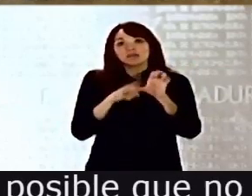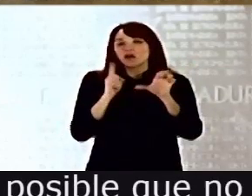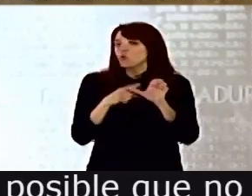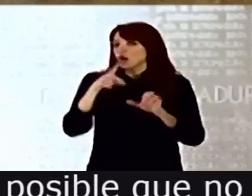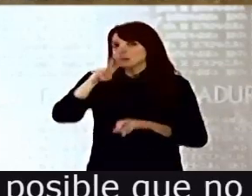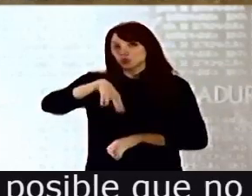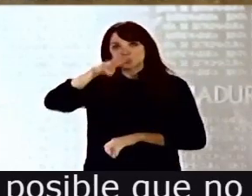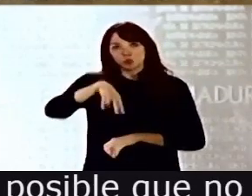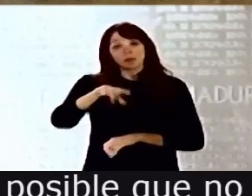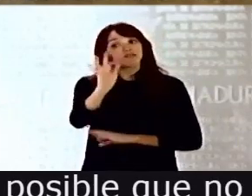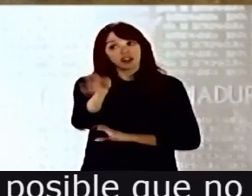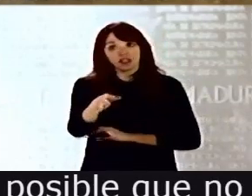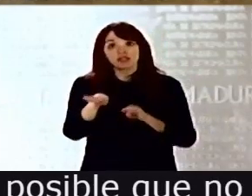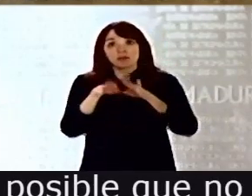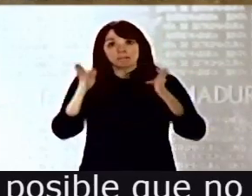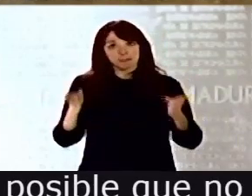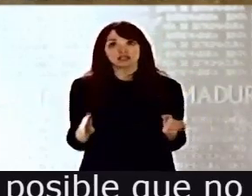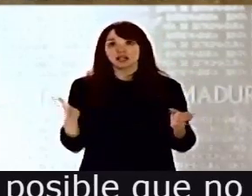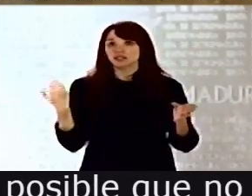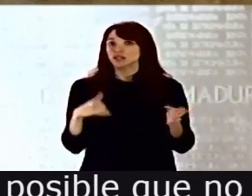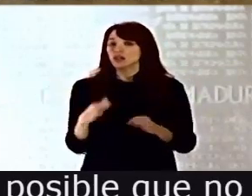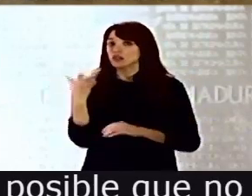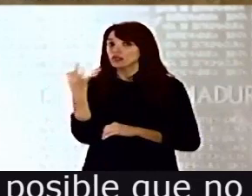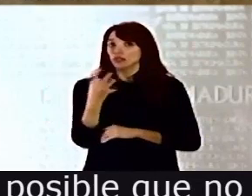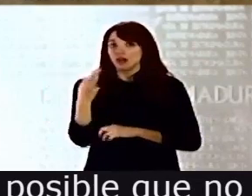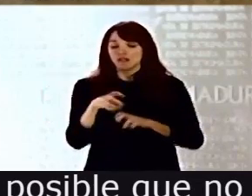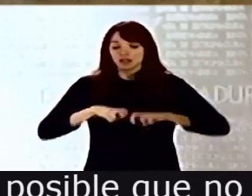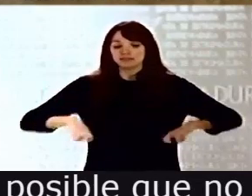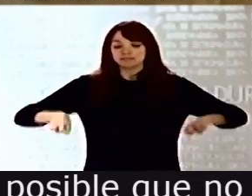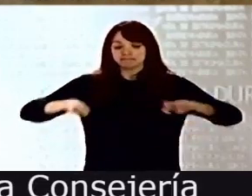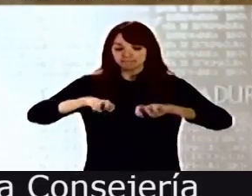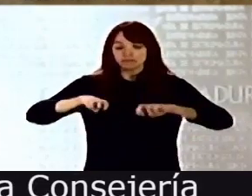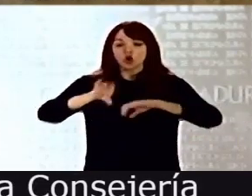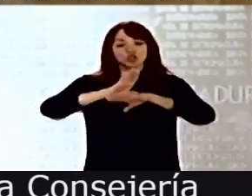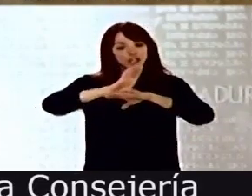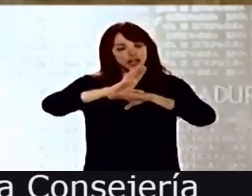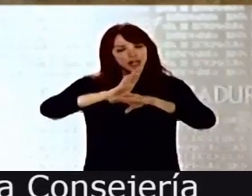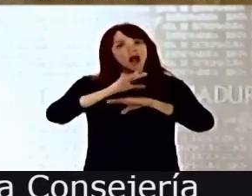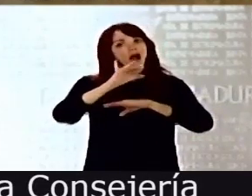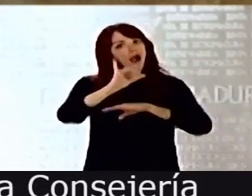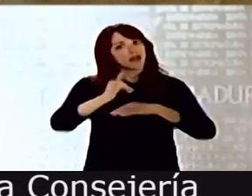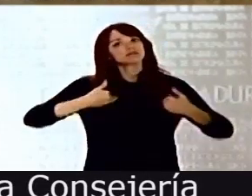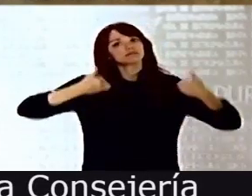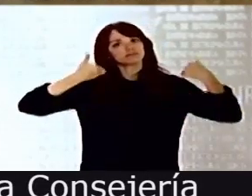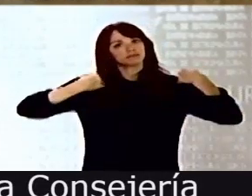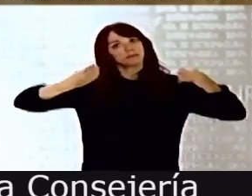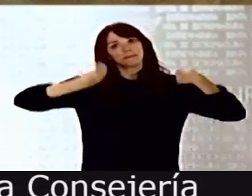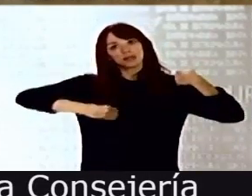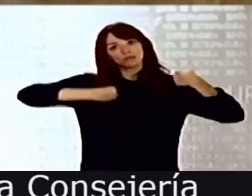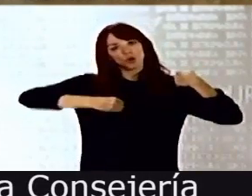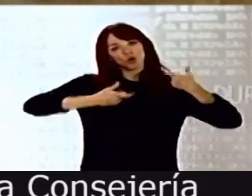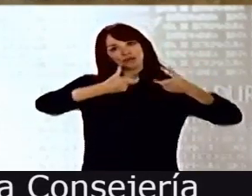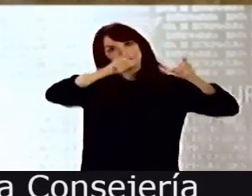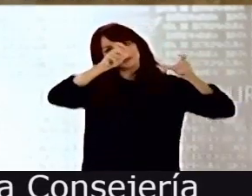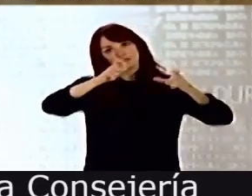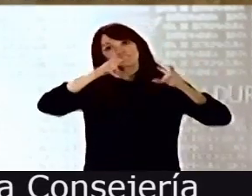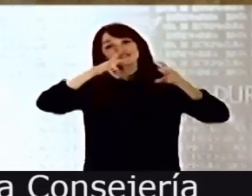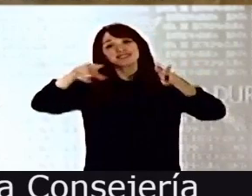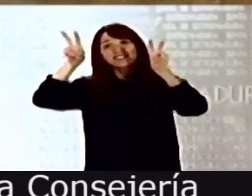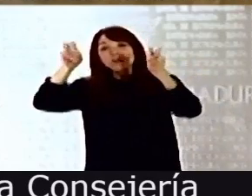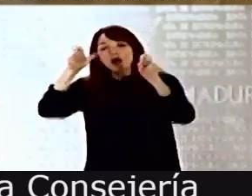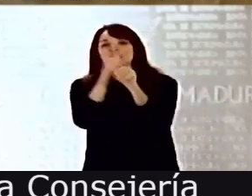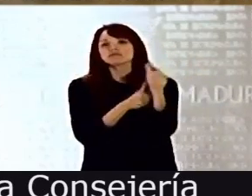mesa. Hay una consejería ya competente y que tiene señaladas este asunto